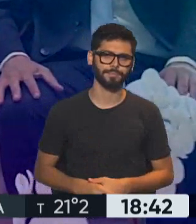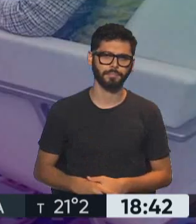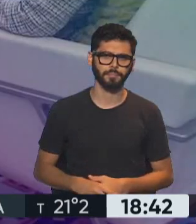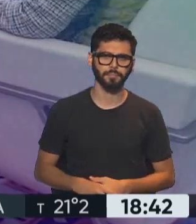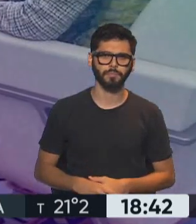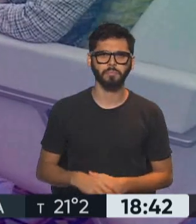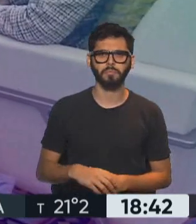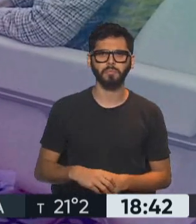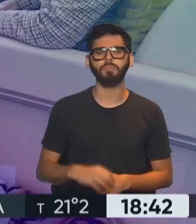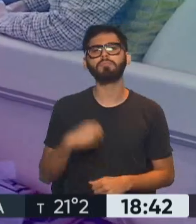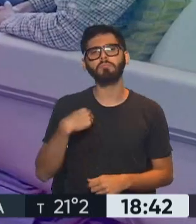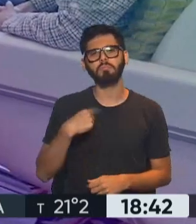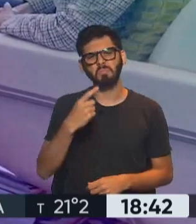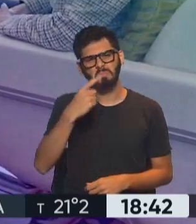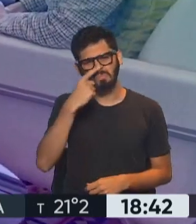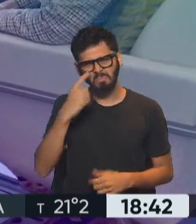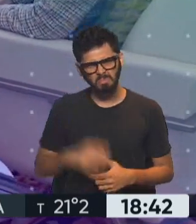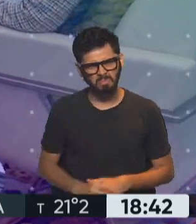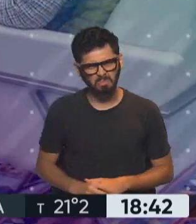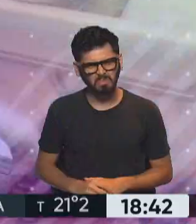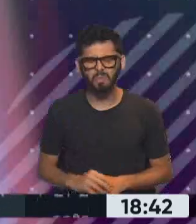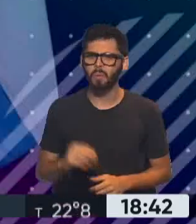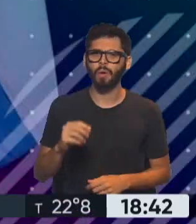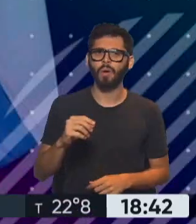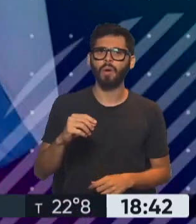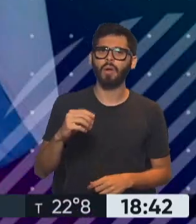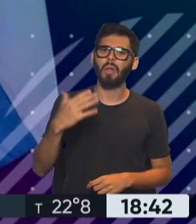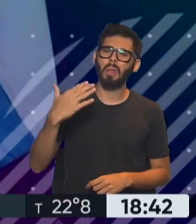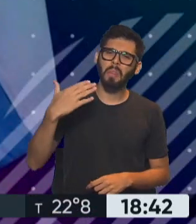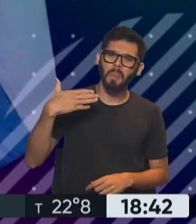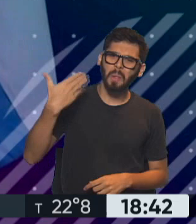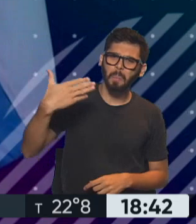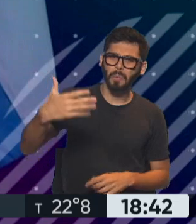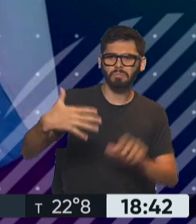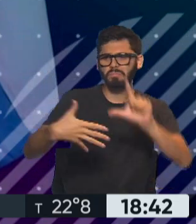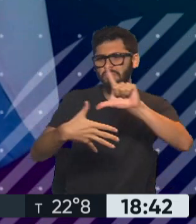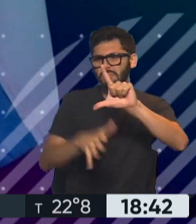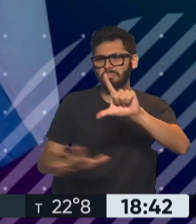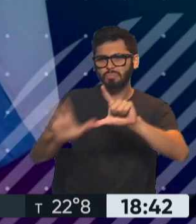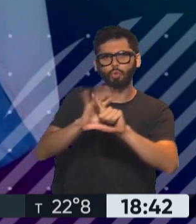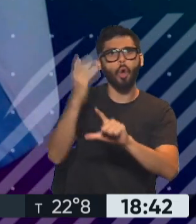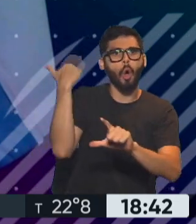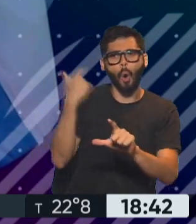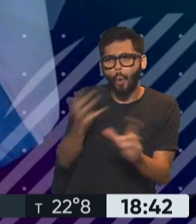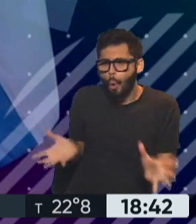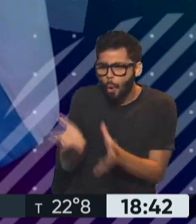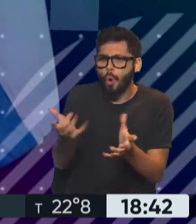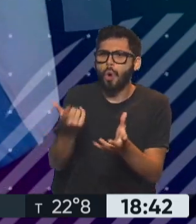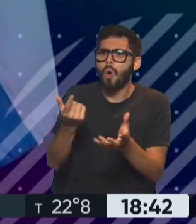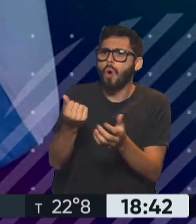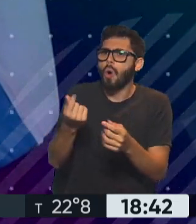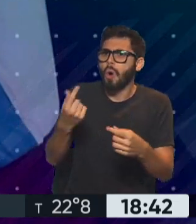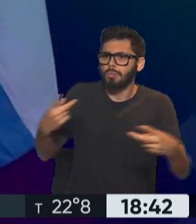que después los que impulsaron en toda la región y el achique del Estado, los programas de